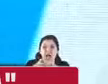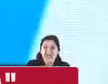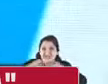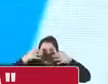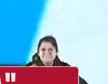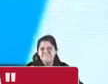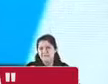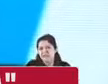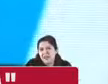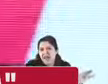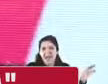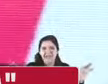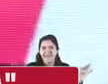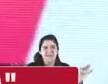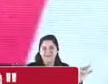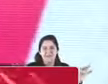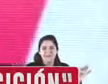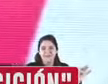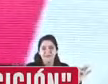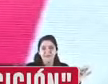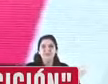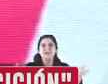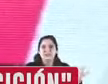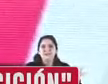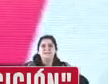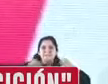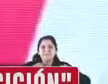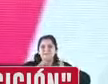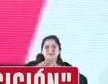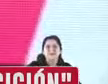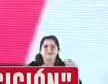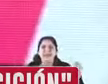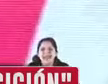discutir es como vamos a hacer